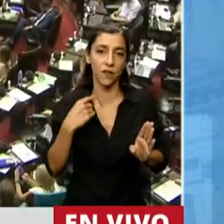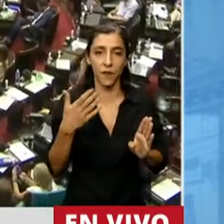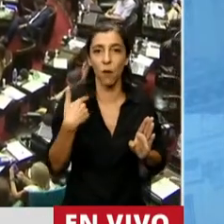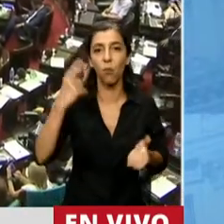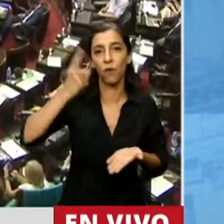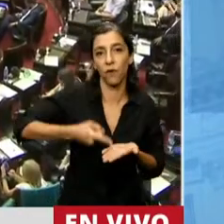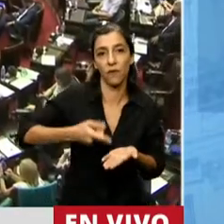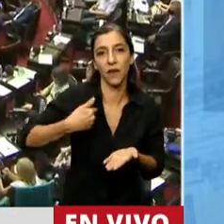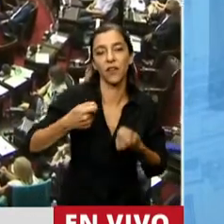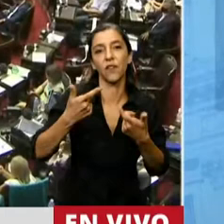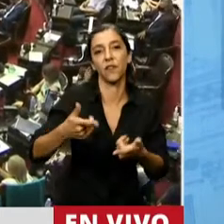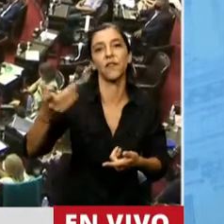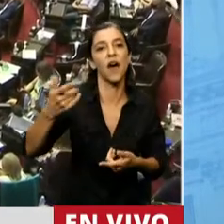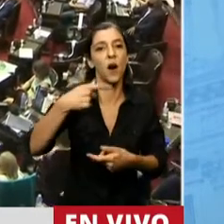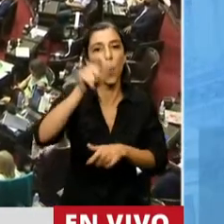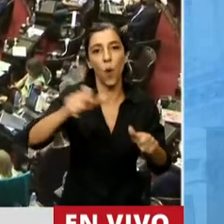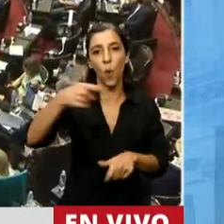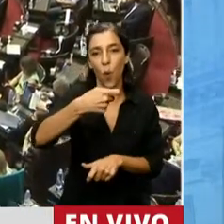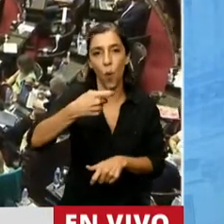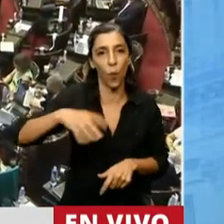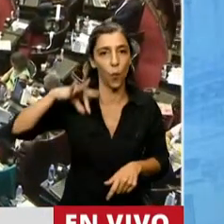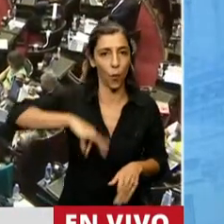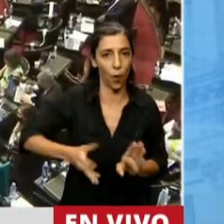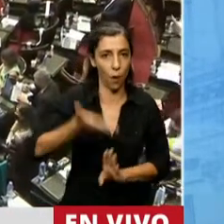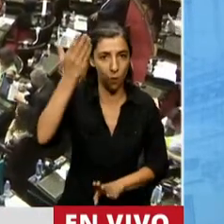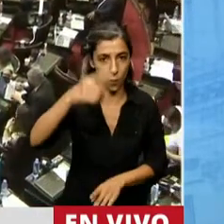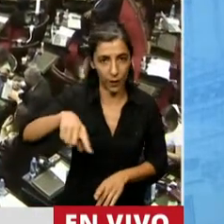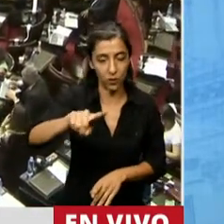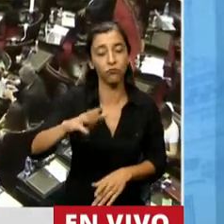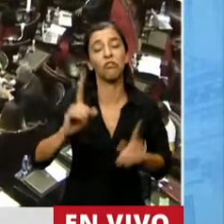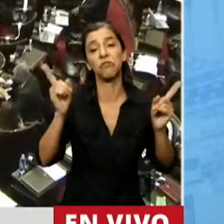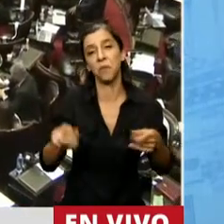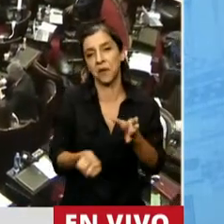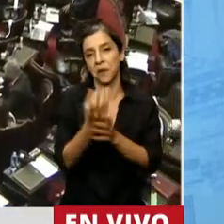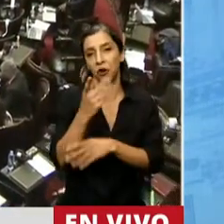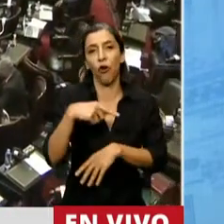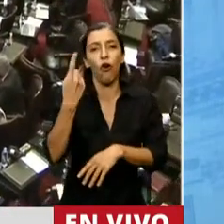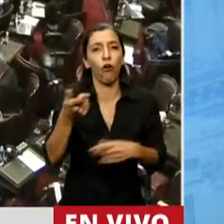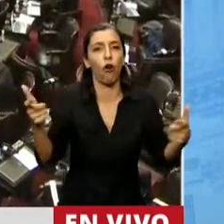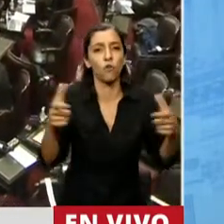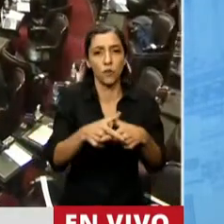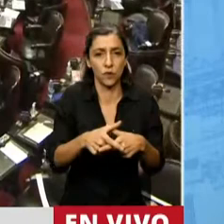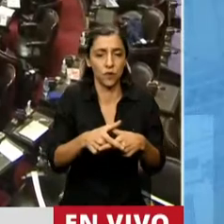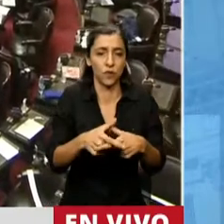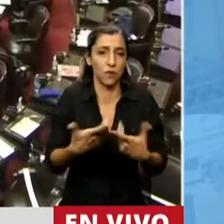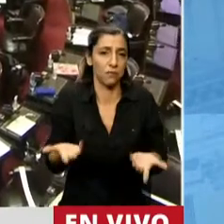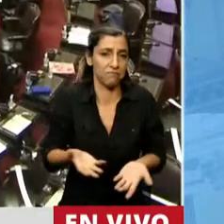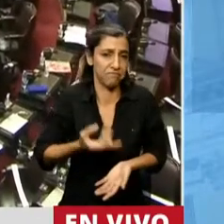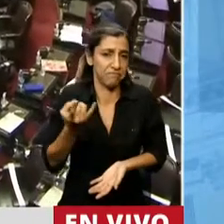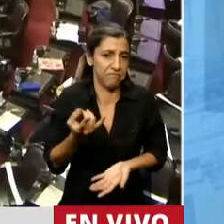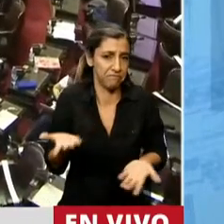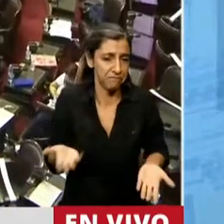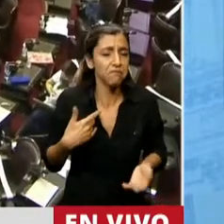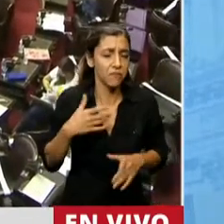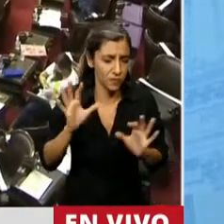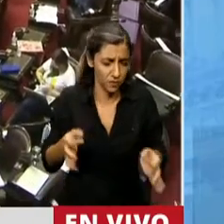los jubilados. También se formó una comisión, otra falacia, porque en realidad hubo gente que trabajó en